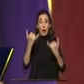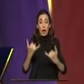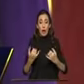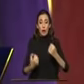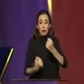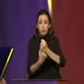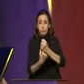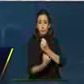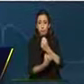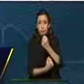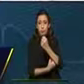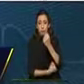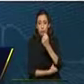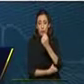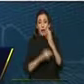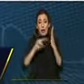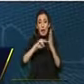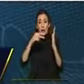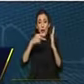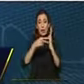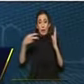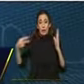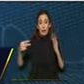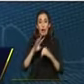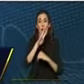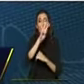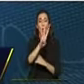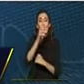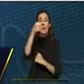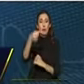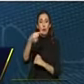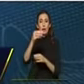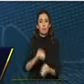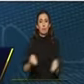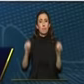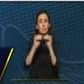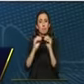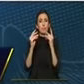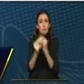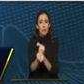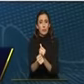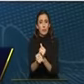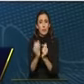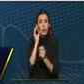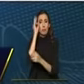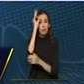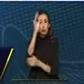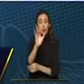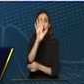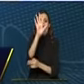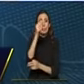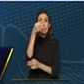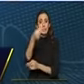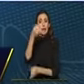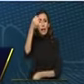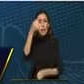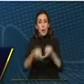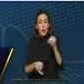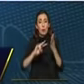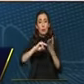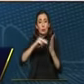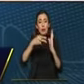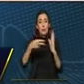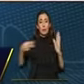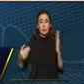la penetración de la tecnología 4G y preparando el camino para adoptar la 5G, es decir, la última generación